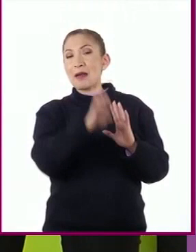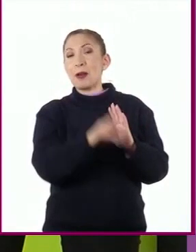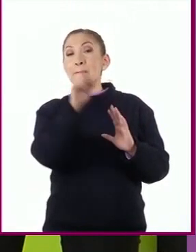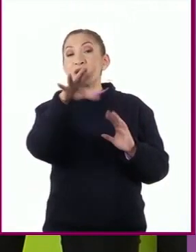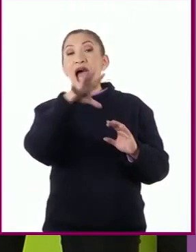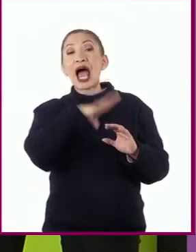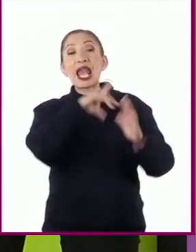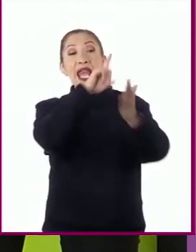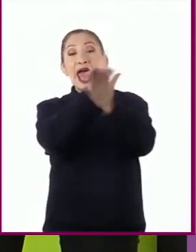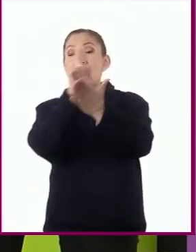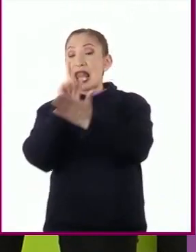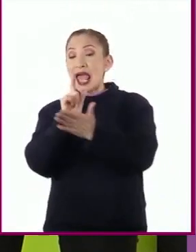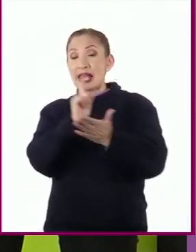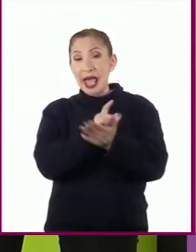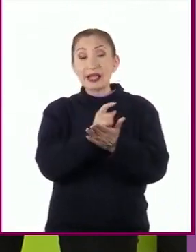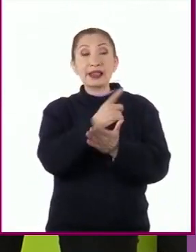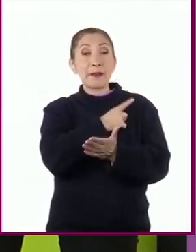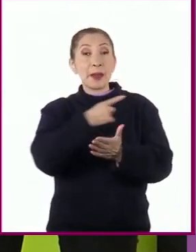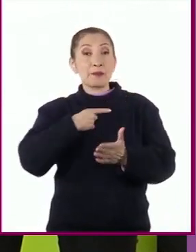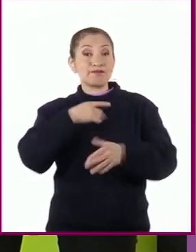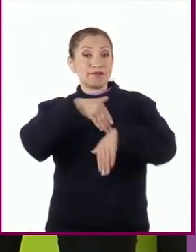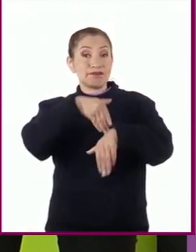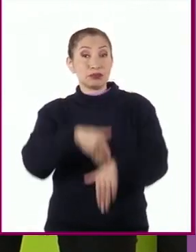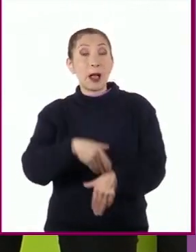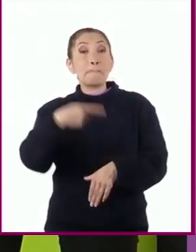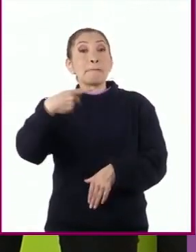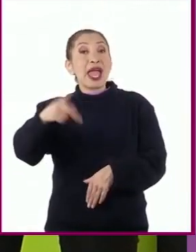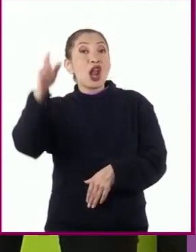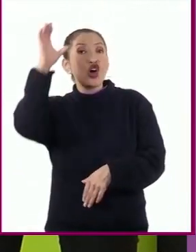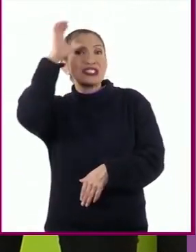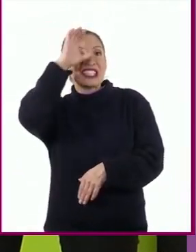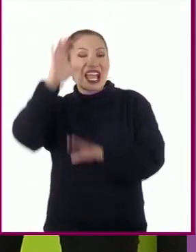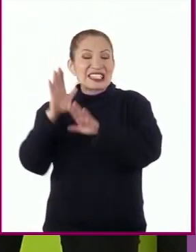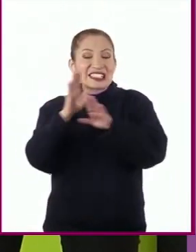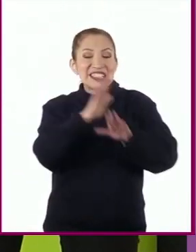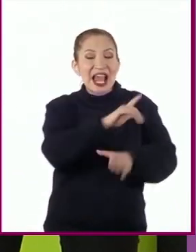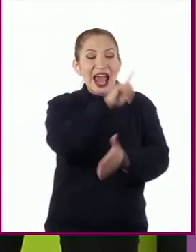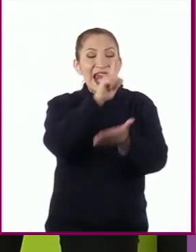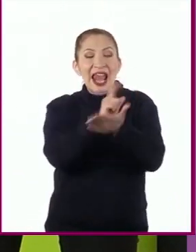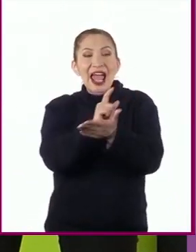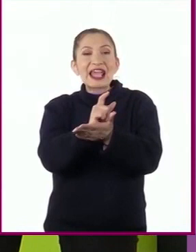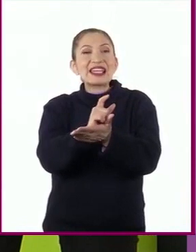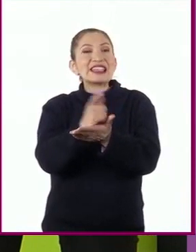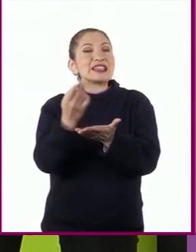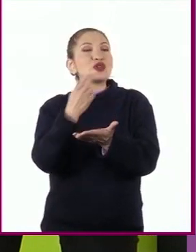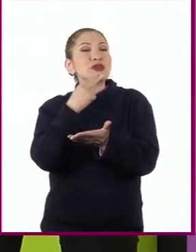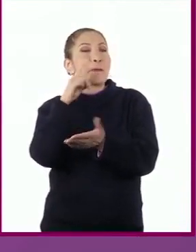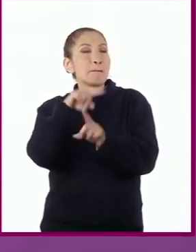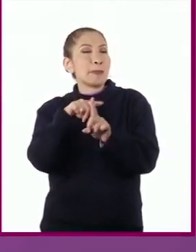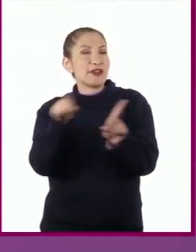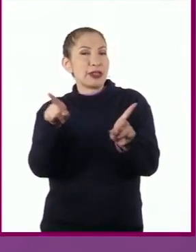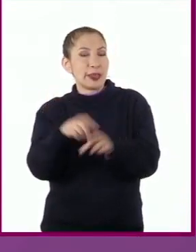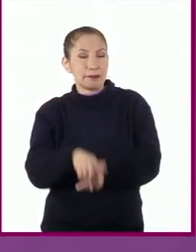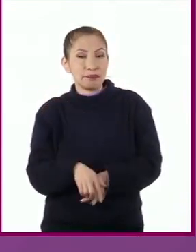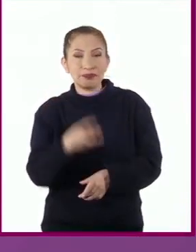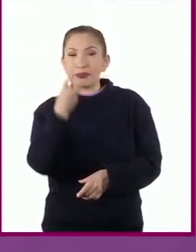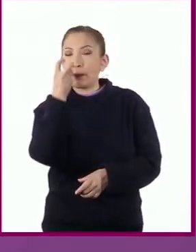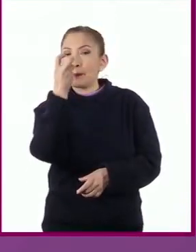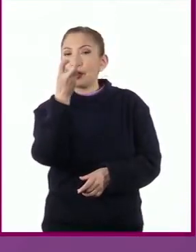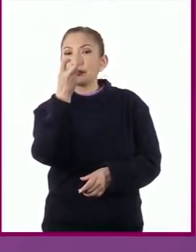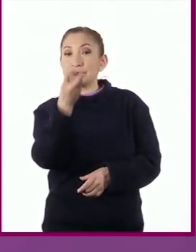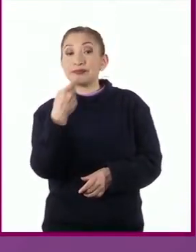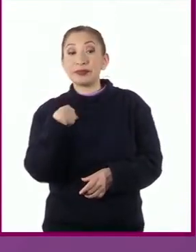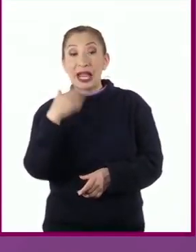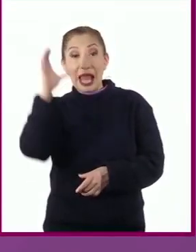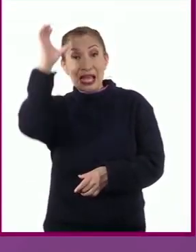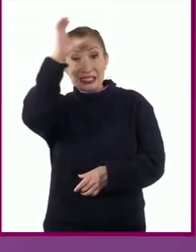que existen leyes que nos rigen, pero en la ciencia, las leyes cubren otras características. Por esa razón, en